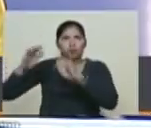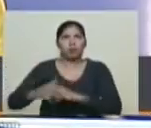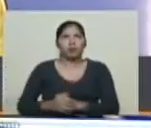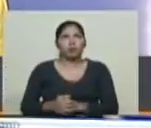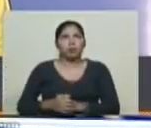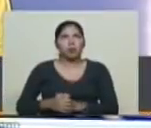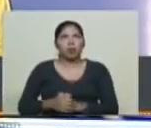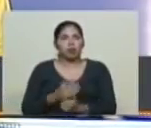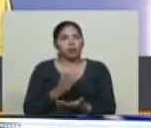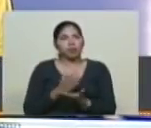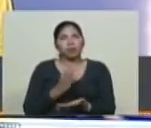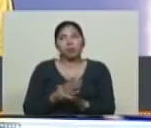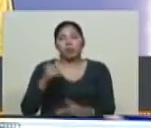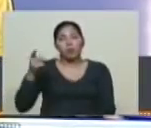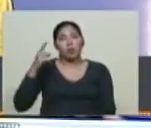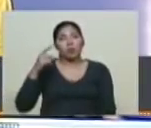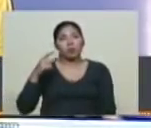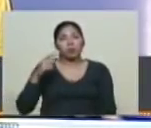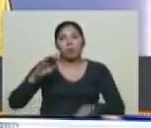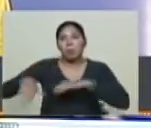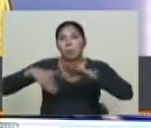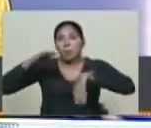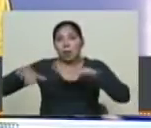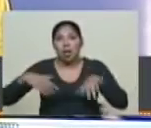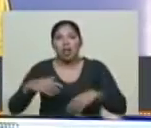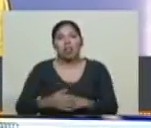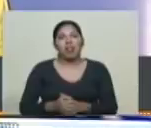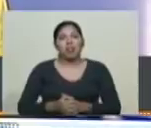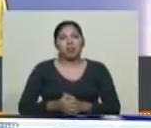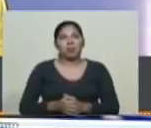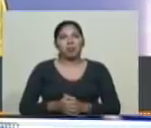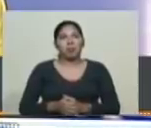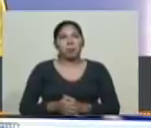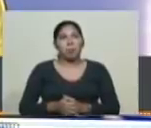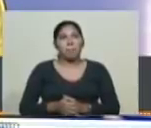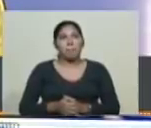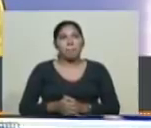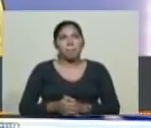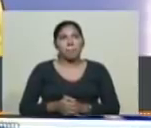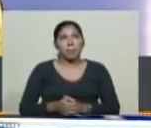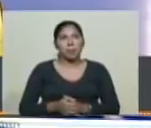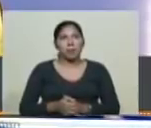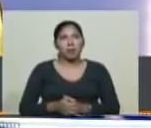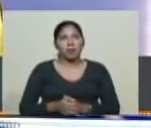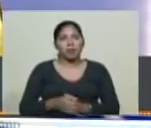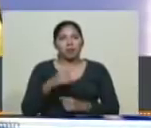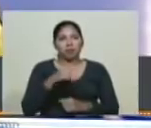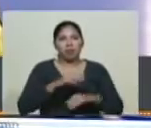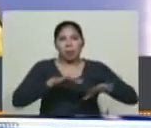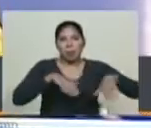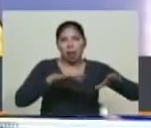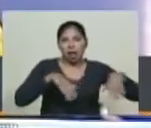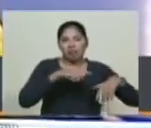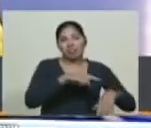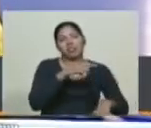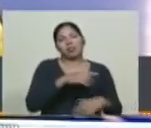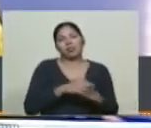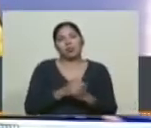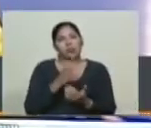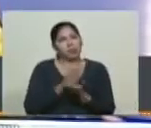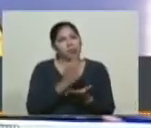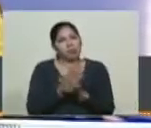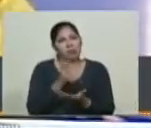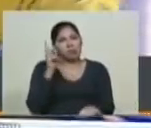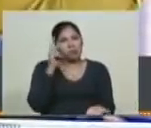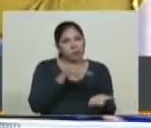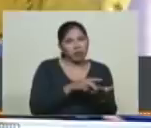mar, íbamos a bañarnos a Macuto, al paseo de Macuto. Y luego